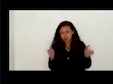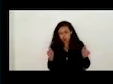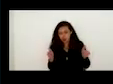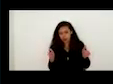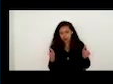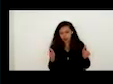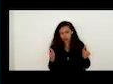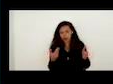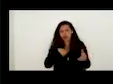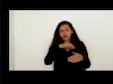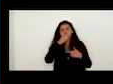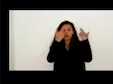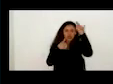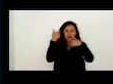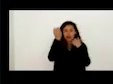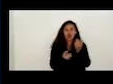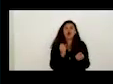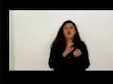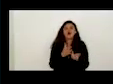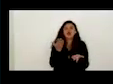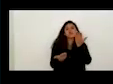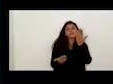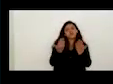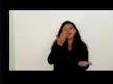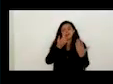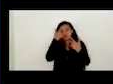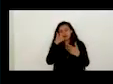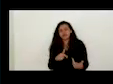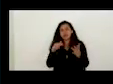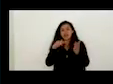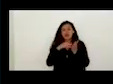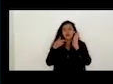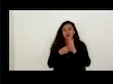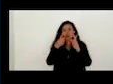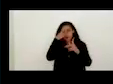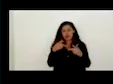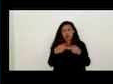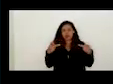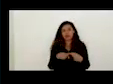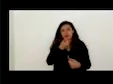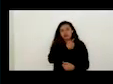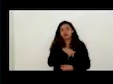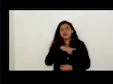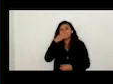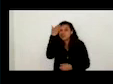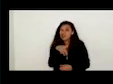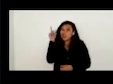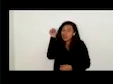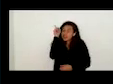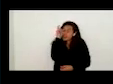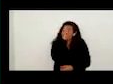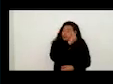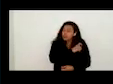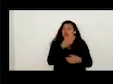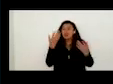ir checando qué tan equilibrados están de acuerdo a esta parte del método del plato saludable. Sé que va a ser bien difícil